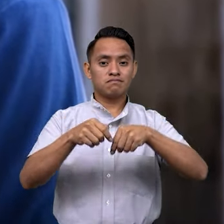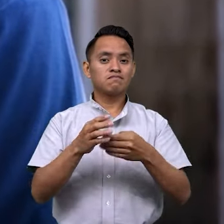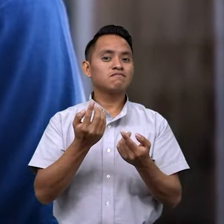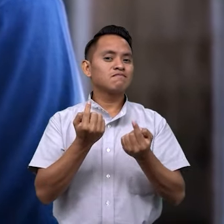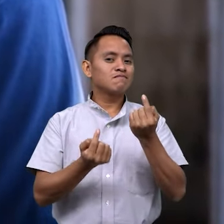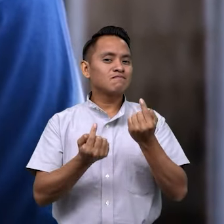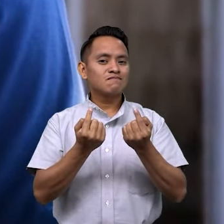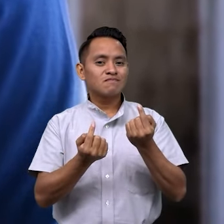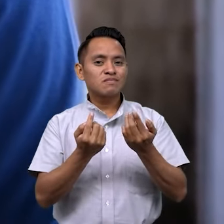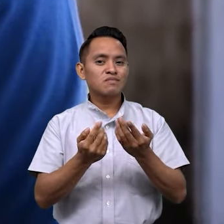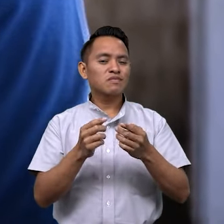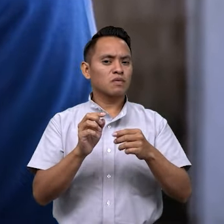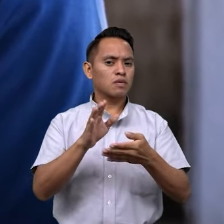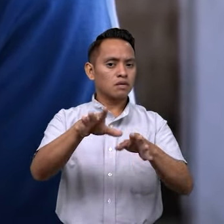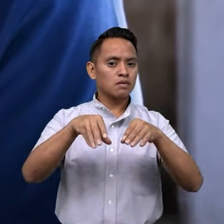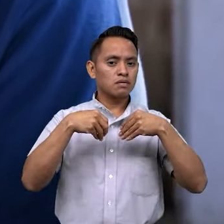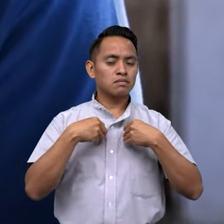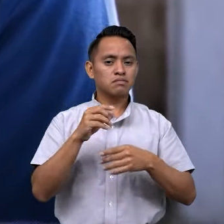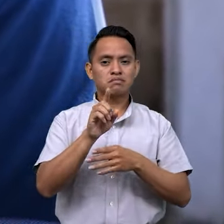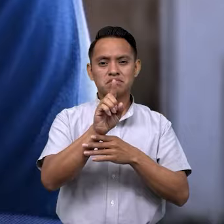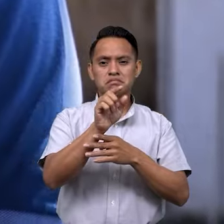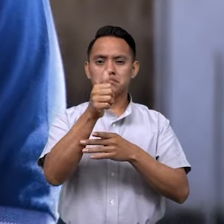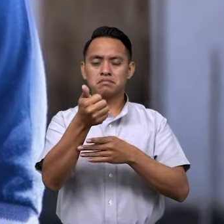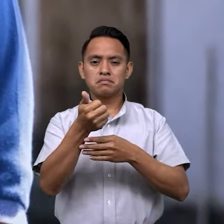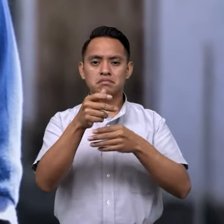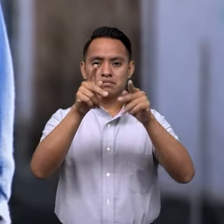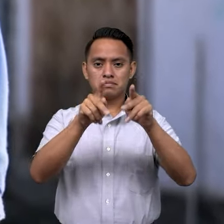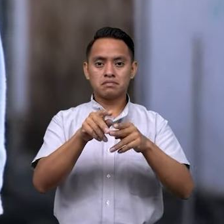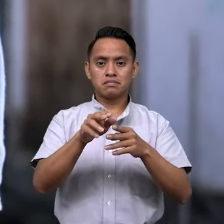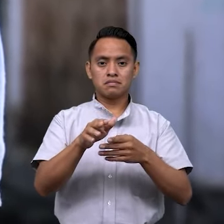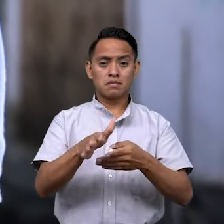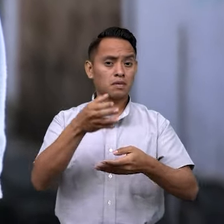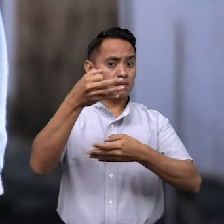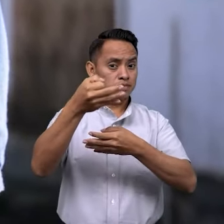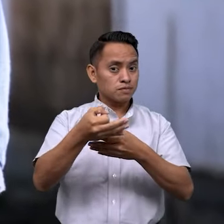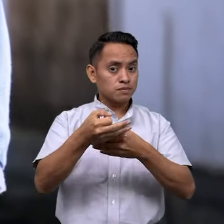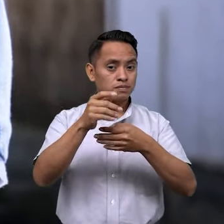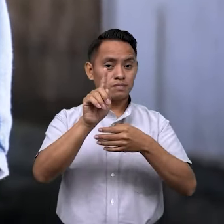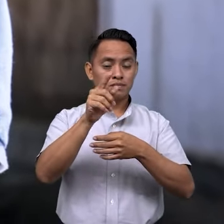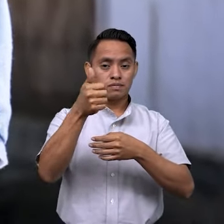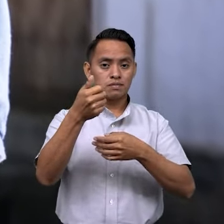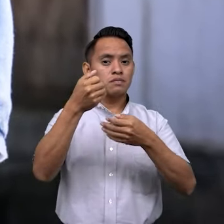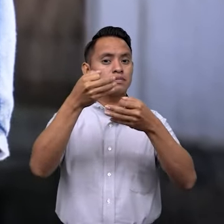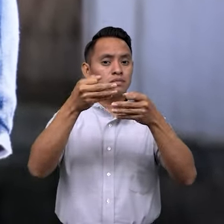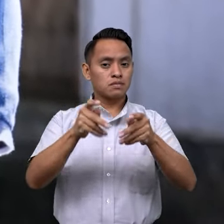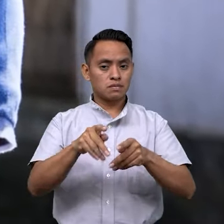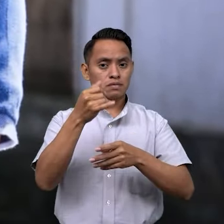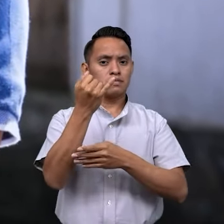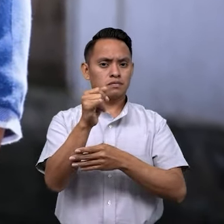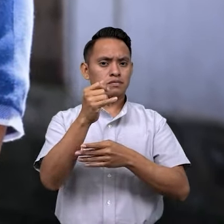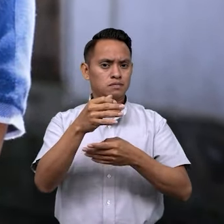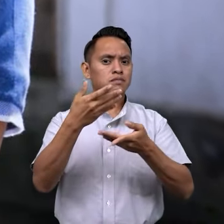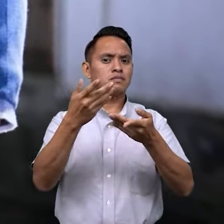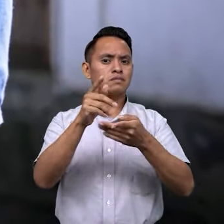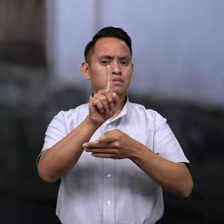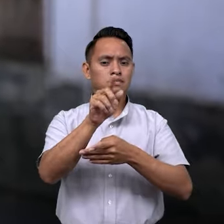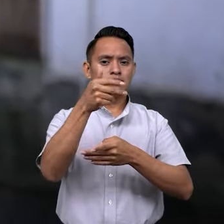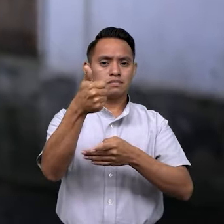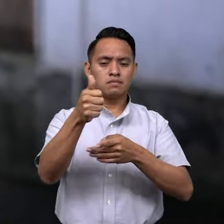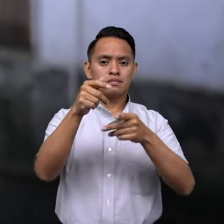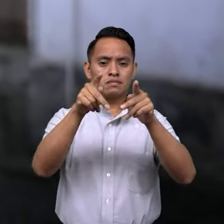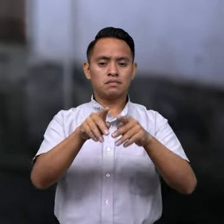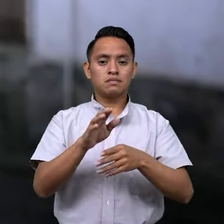la cifra aceptable? Unas 16 personas. ¿Seguro? ¿16 personas? Sí, 16 personas. Bueno, así